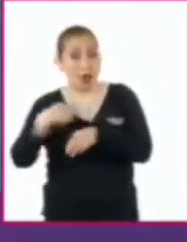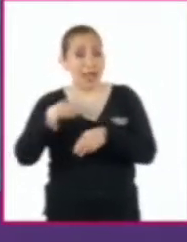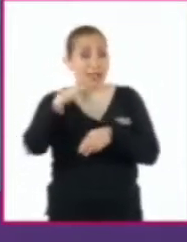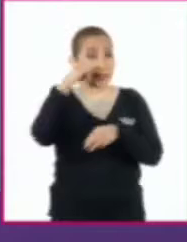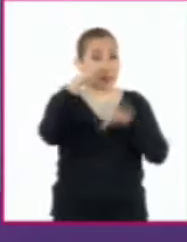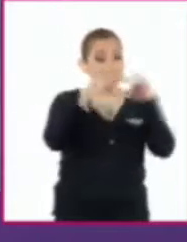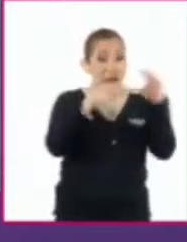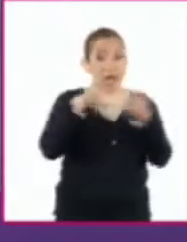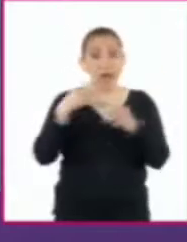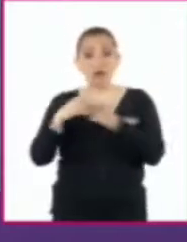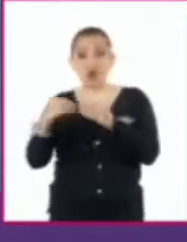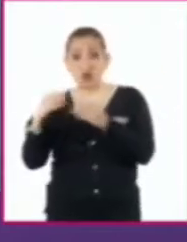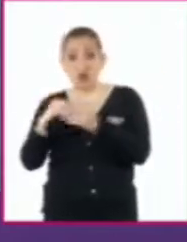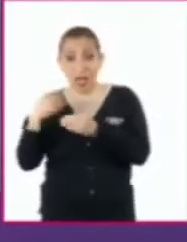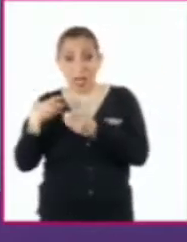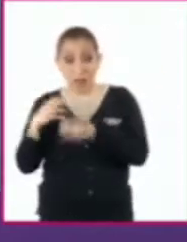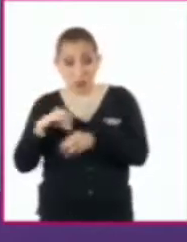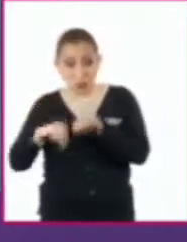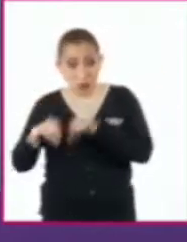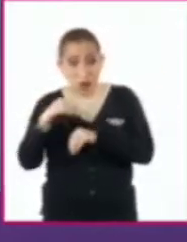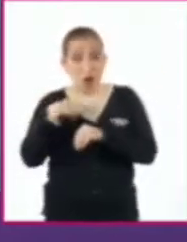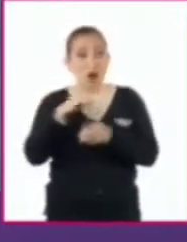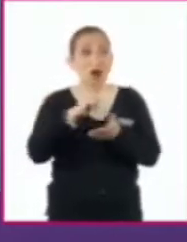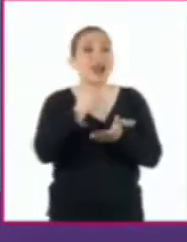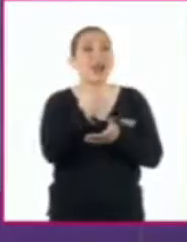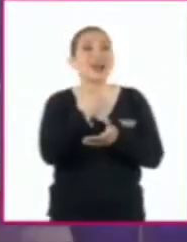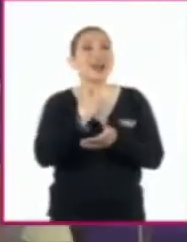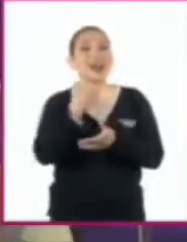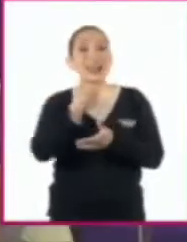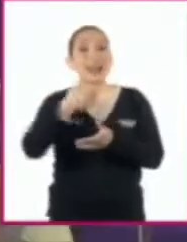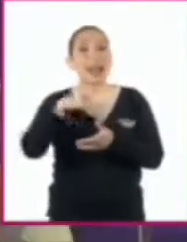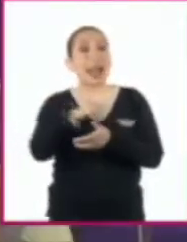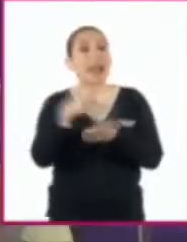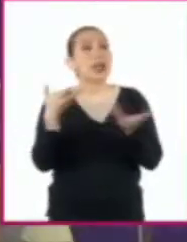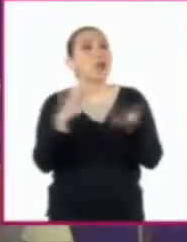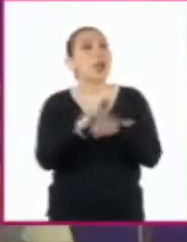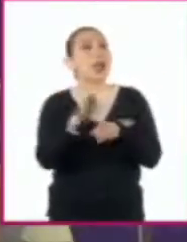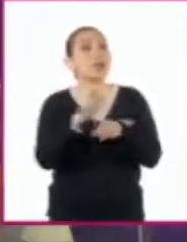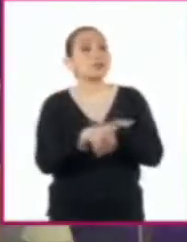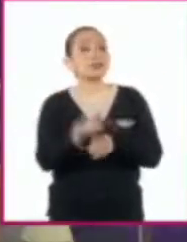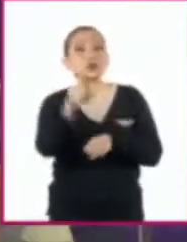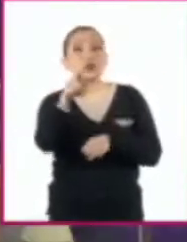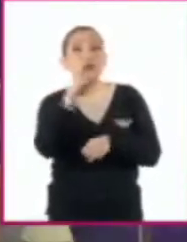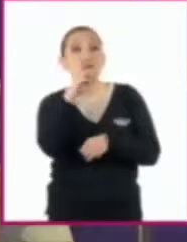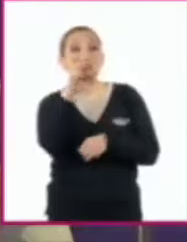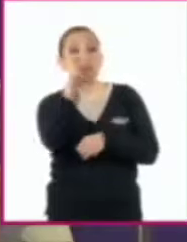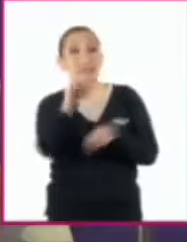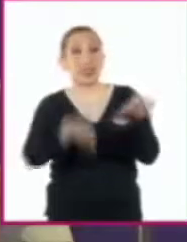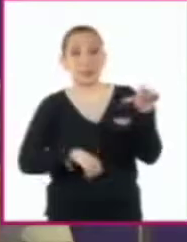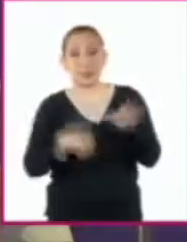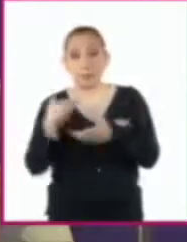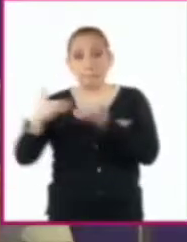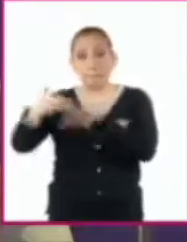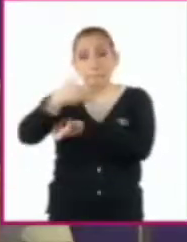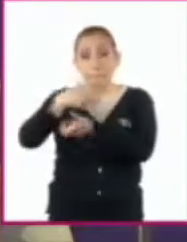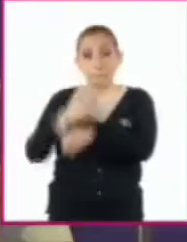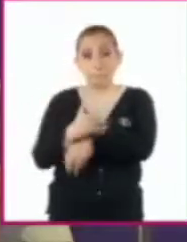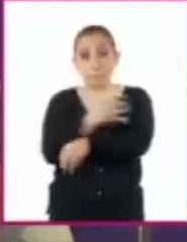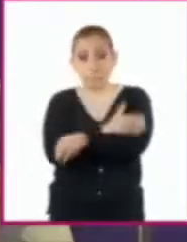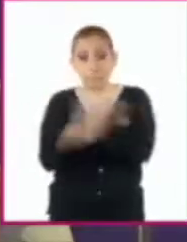niebla, cóctel de frutas y el líquido antibacterial. Compartan sus respuestas y actividades con sus